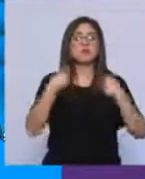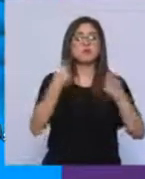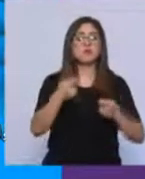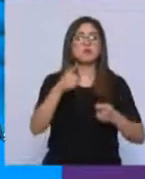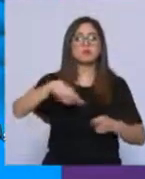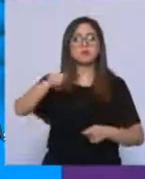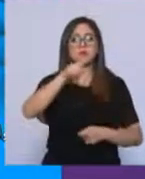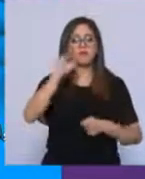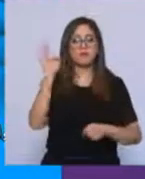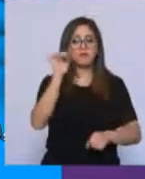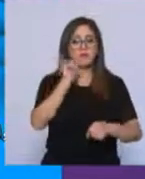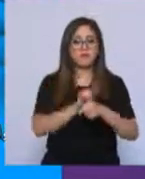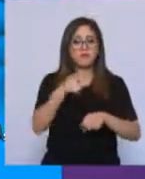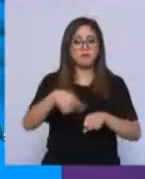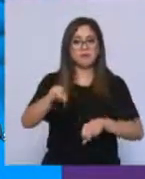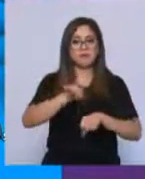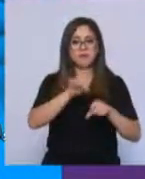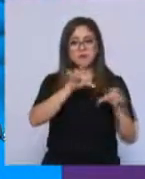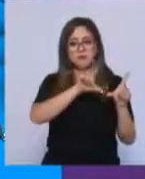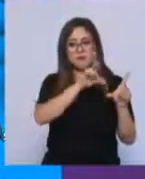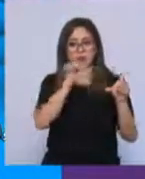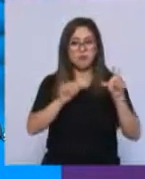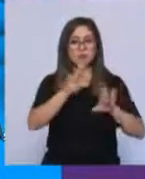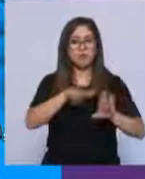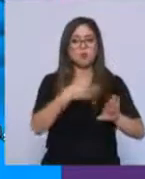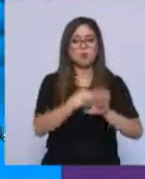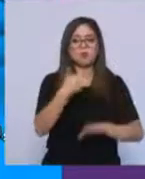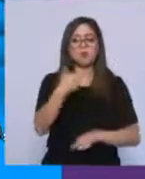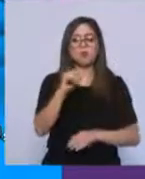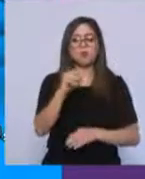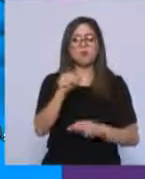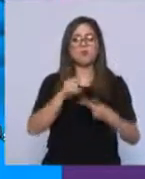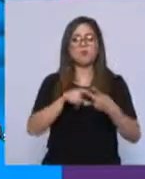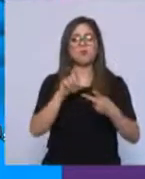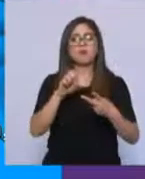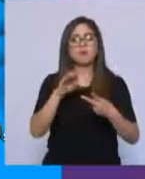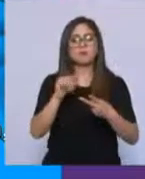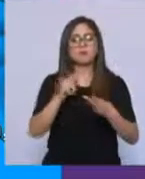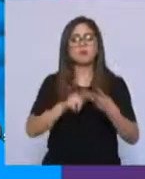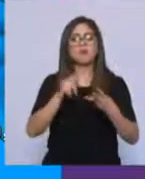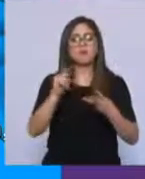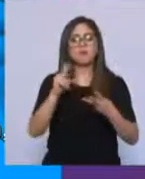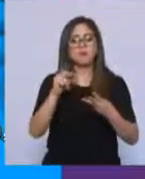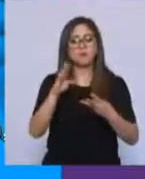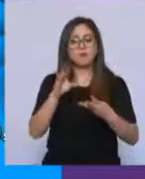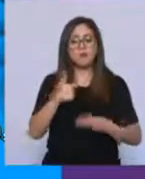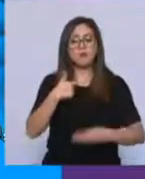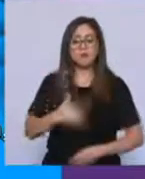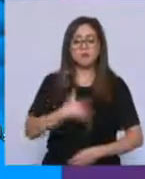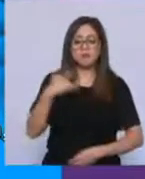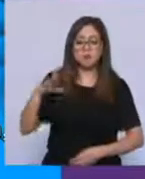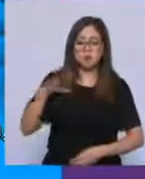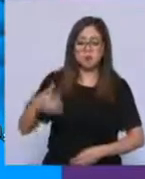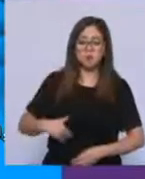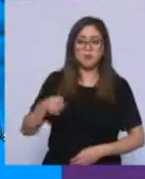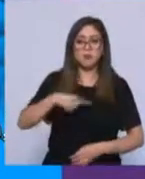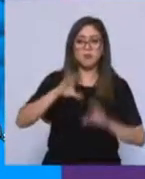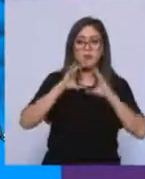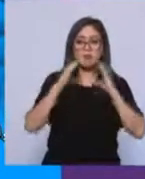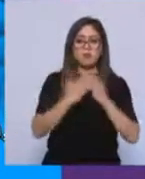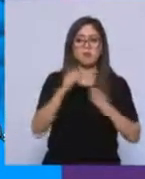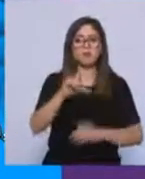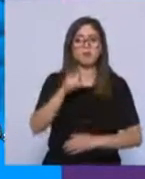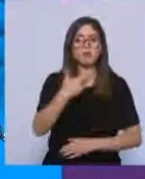nivel federal en un Día Nacional contra la homofobia, lesbifobia, transfobia. Estoy muy orgulloso de la comunidad